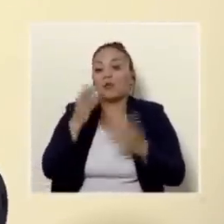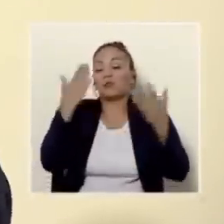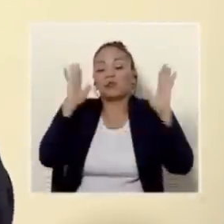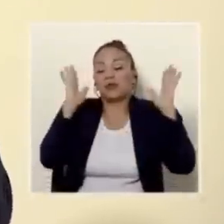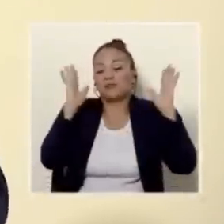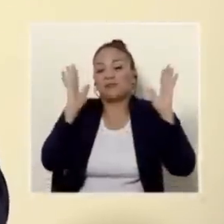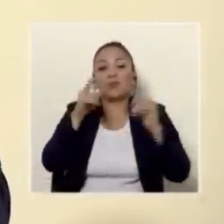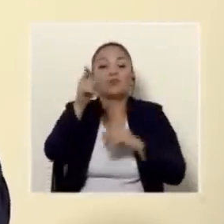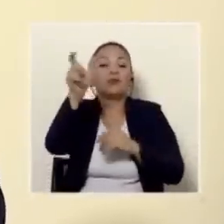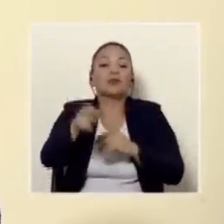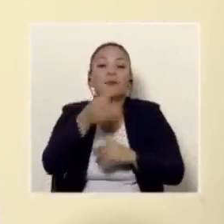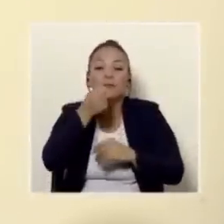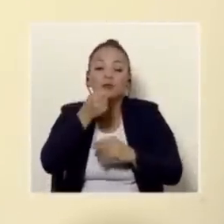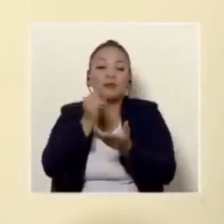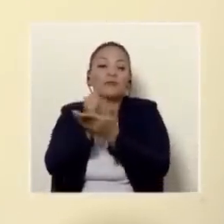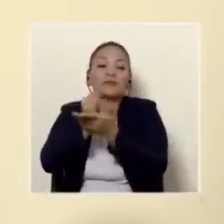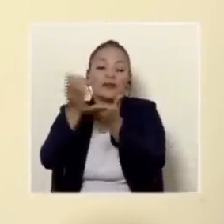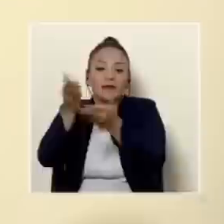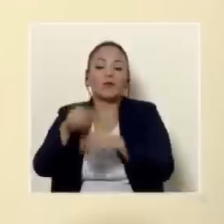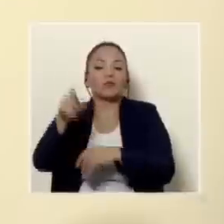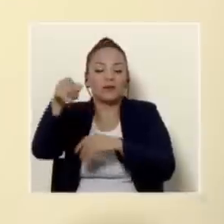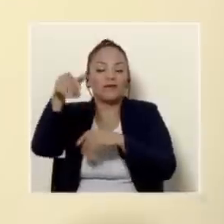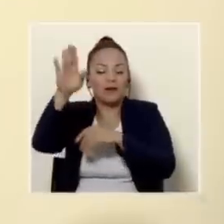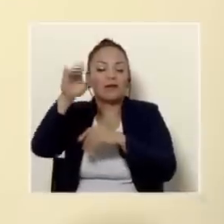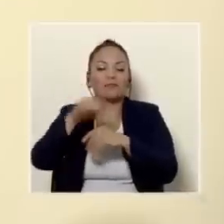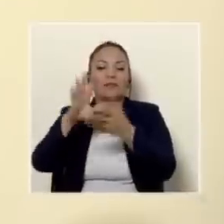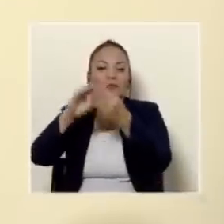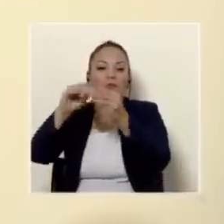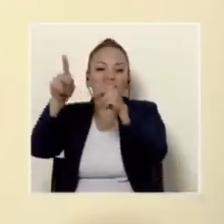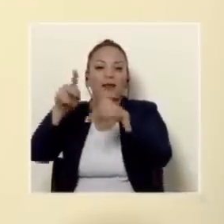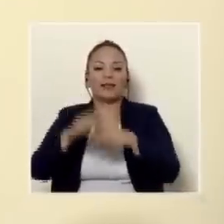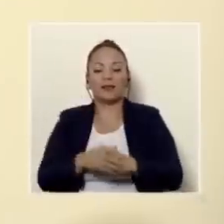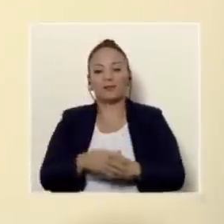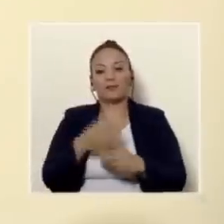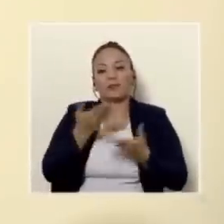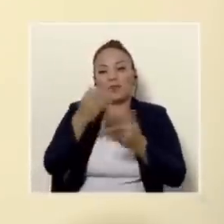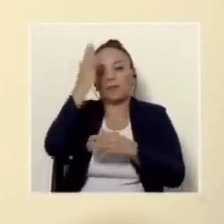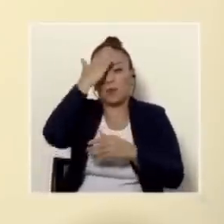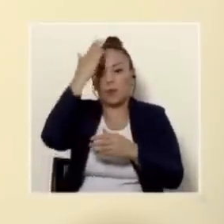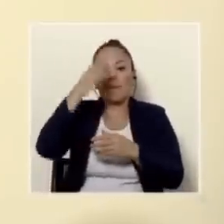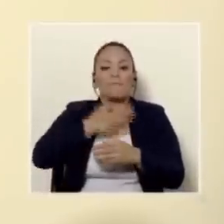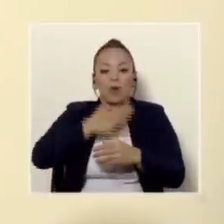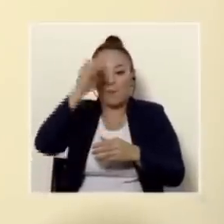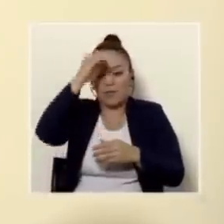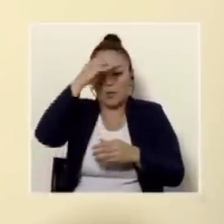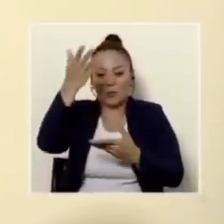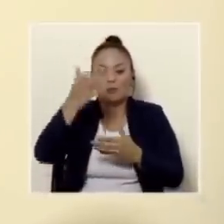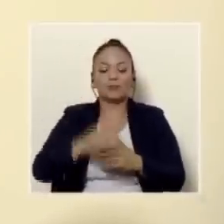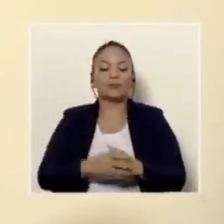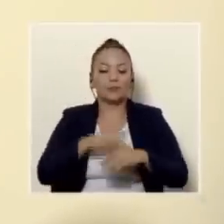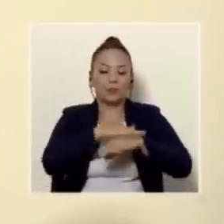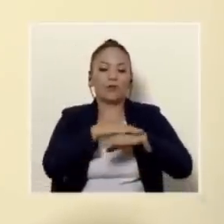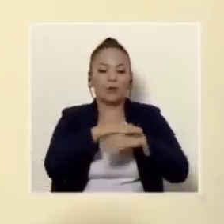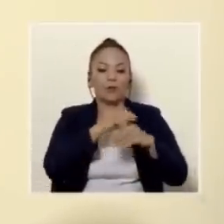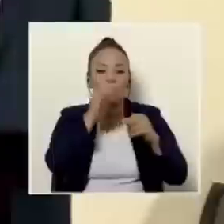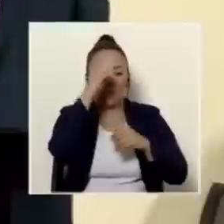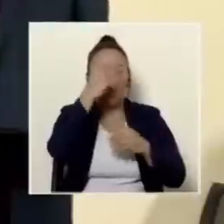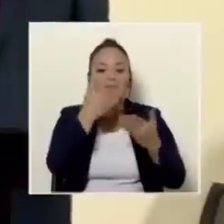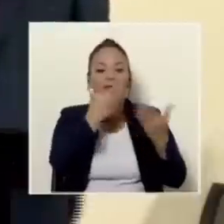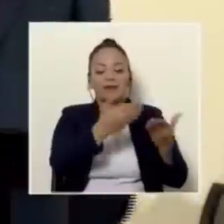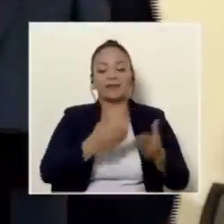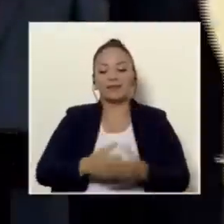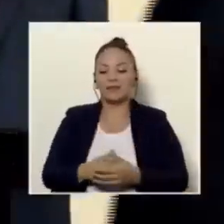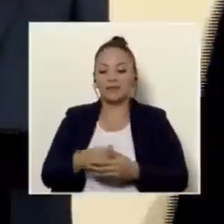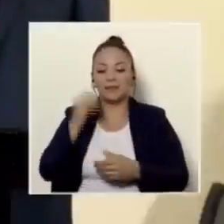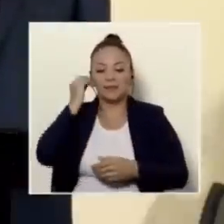sé. Usted es el periodista investigativo, vaya y le cuenta a la gente. Ya le di mi opinión. Por favor, obviamente. Muchas